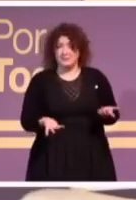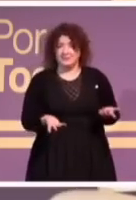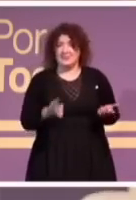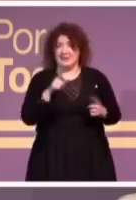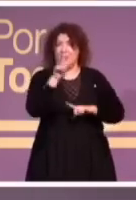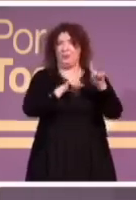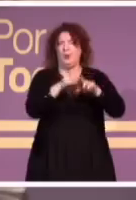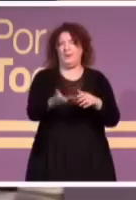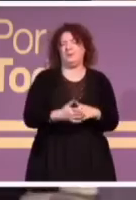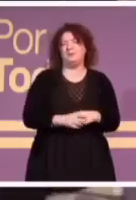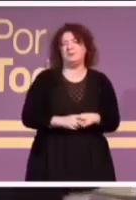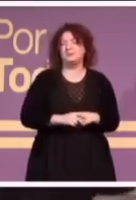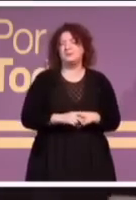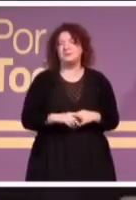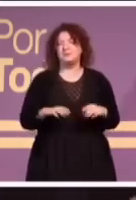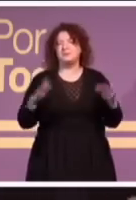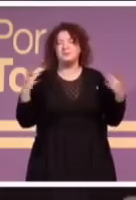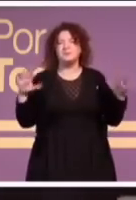política.